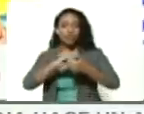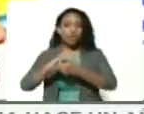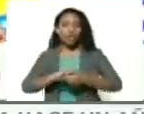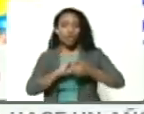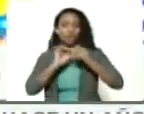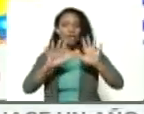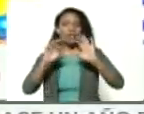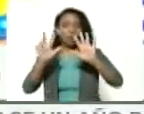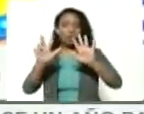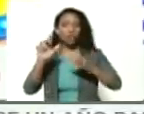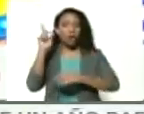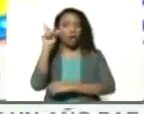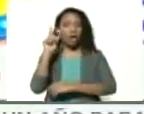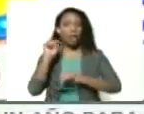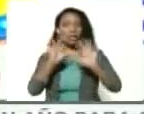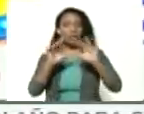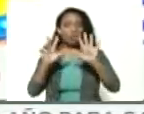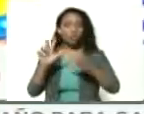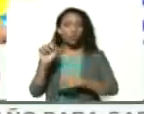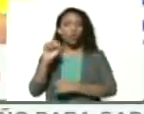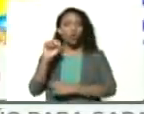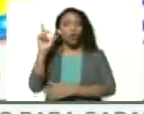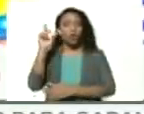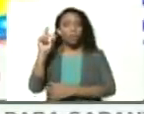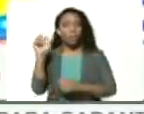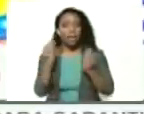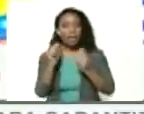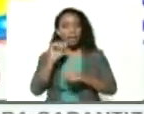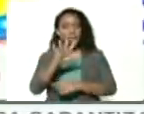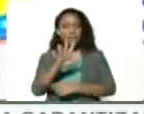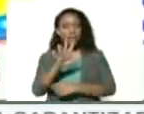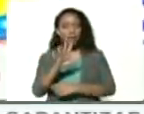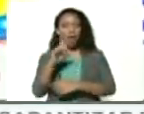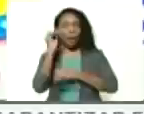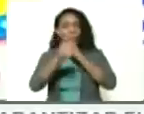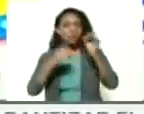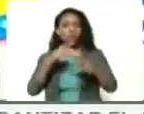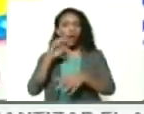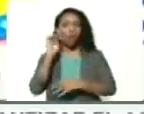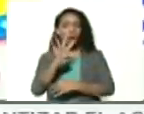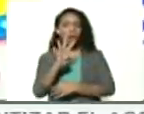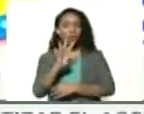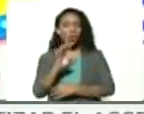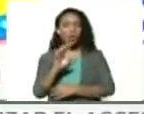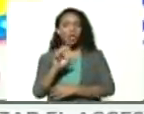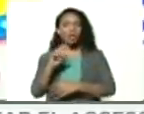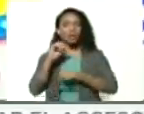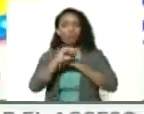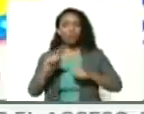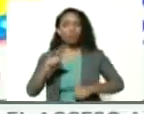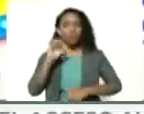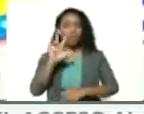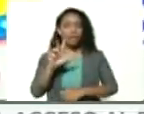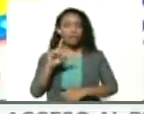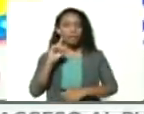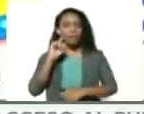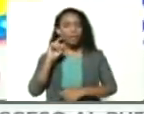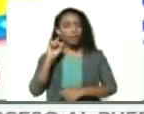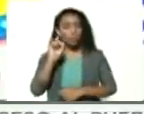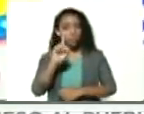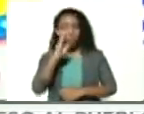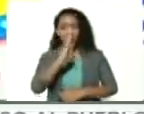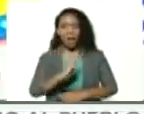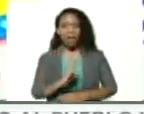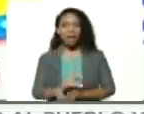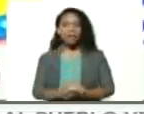Lara 18, Mérida 5, Amazonas 4, Portuguesa 3 y Barinas 1 caso. Hoy tenemos registrado en